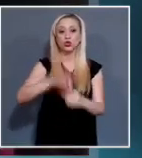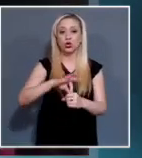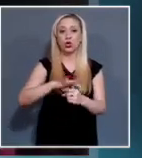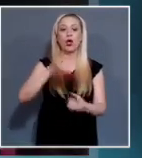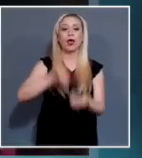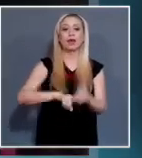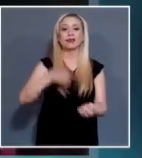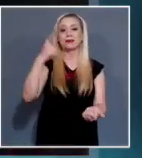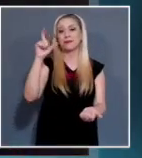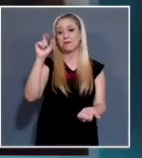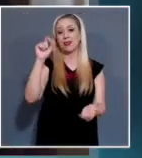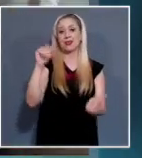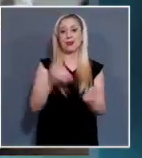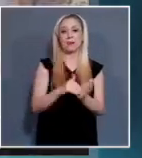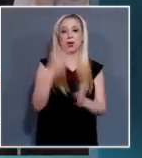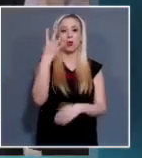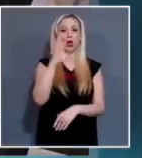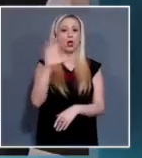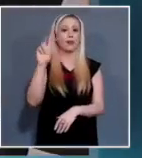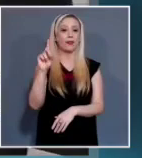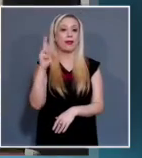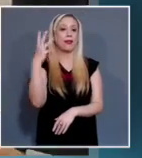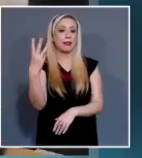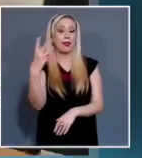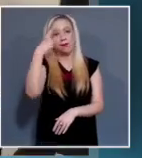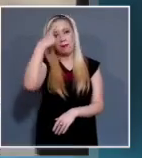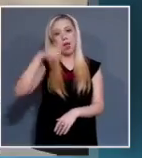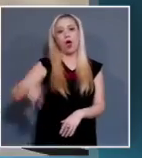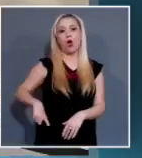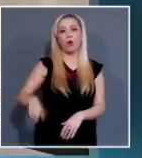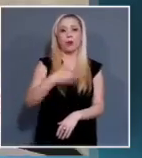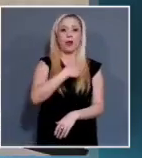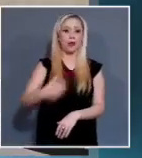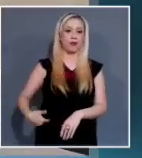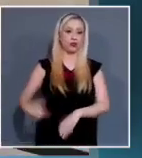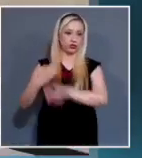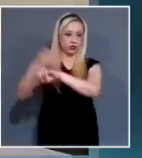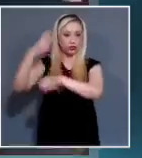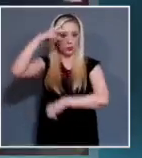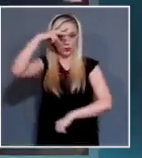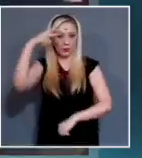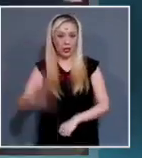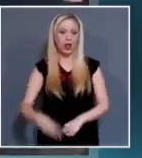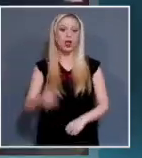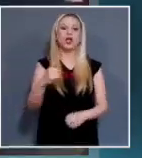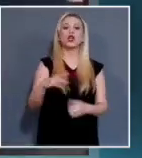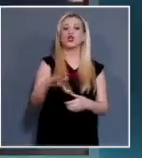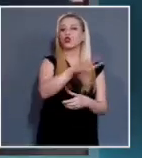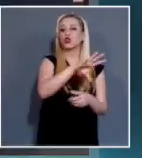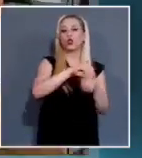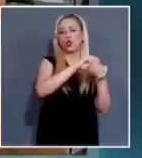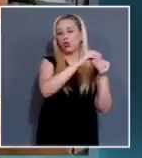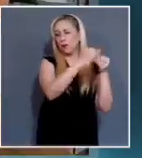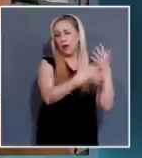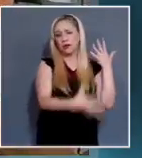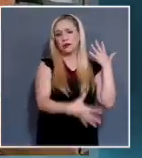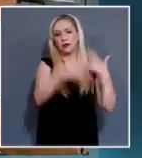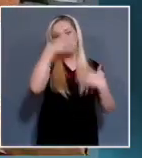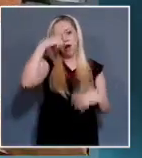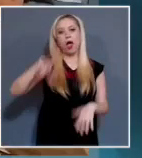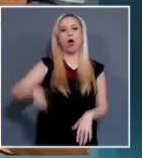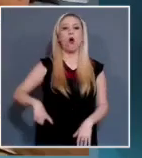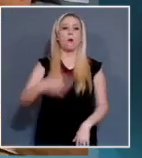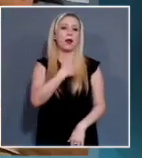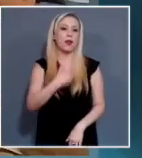20.433 son para la elección de gobernador en el Estado de México y el resto para las elecciones de gobernador y